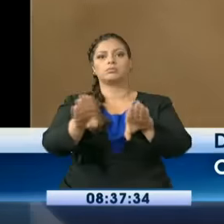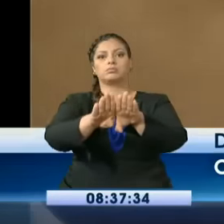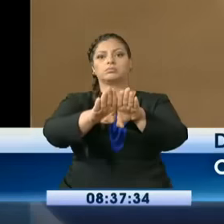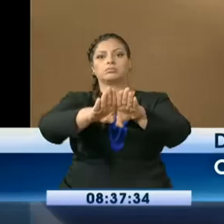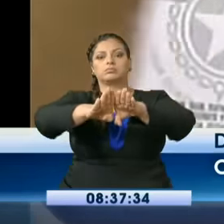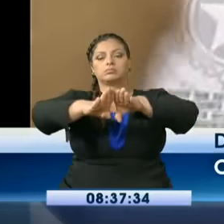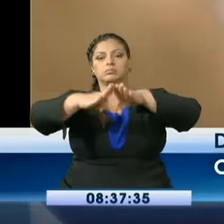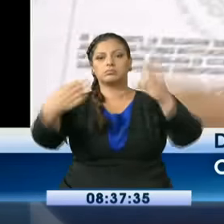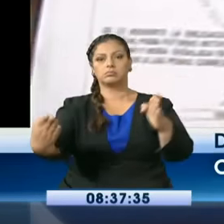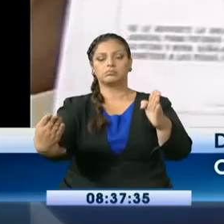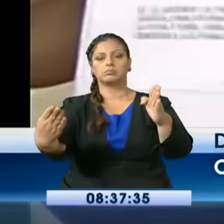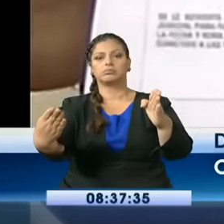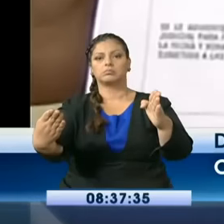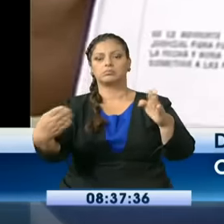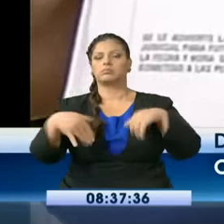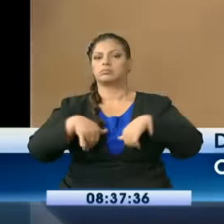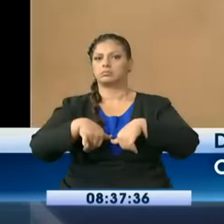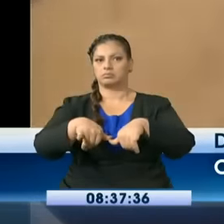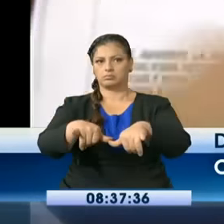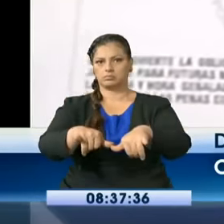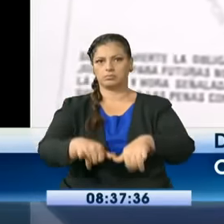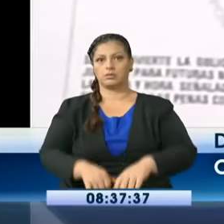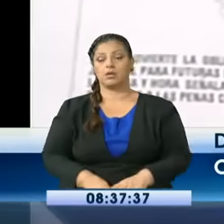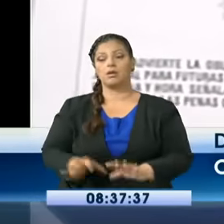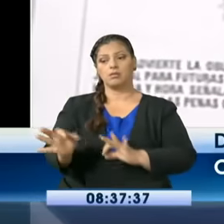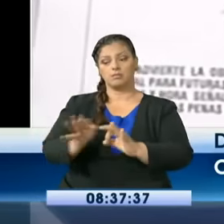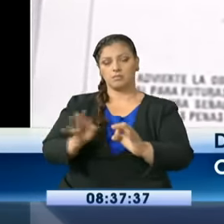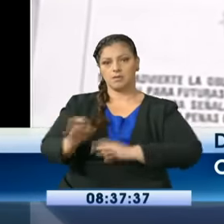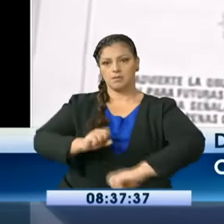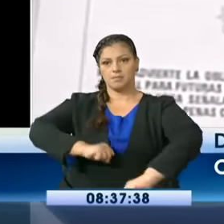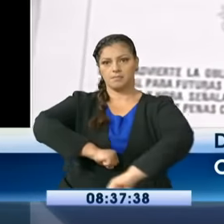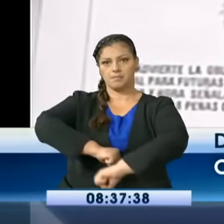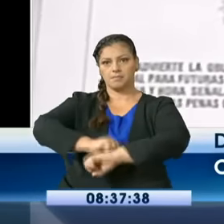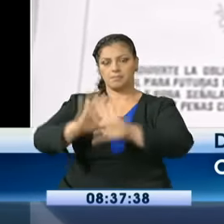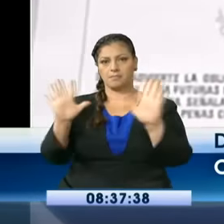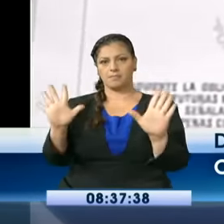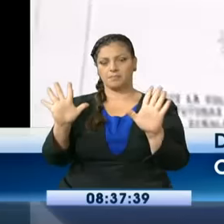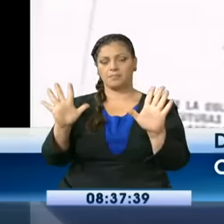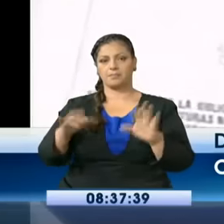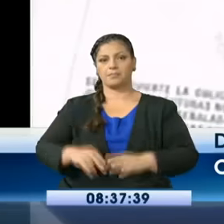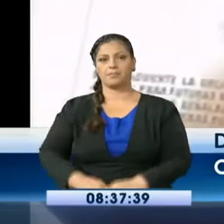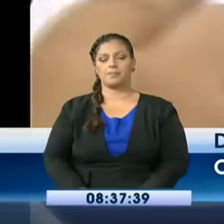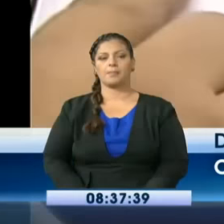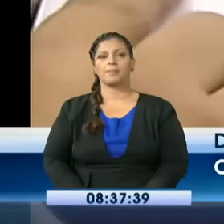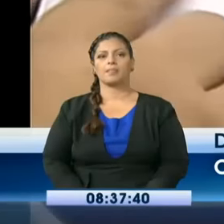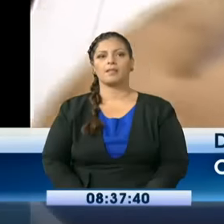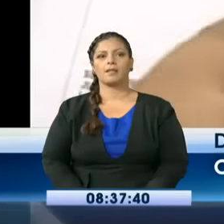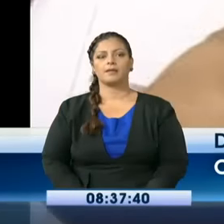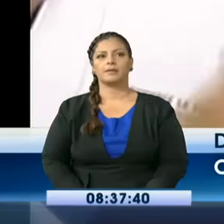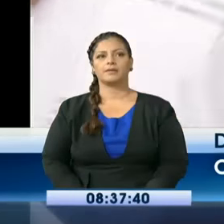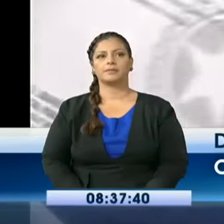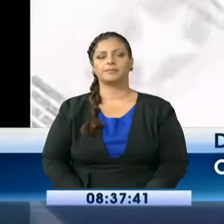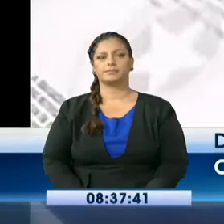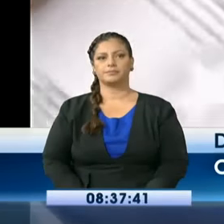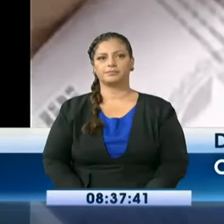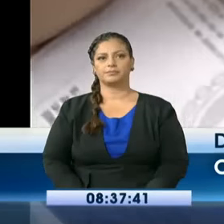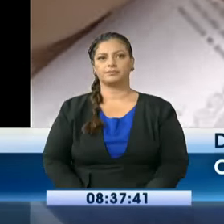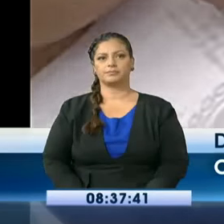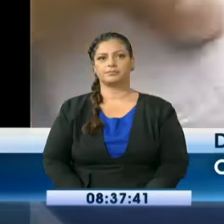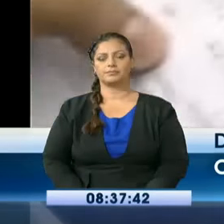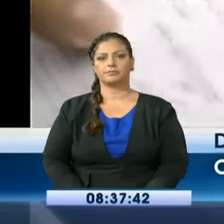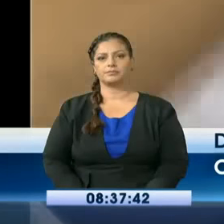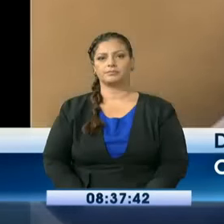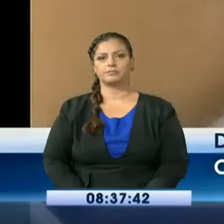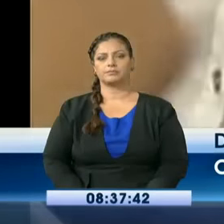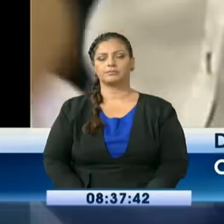momento señora, lo que sí va a poner claro, esta es la notificación en la cual tienen que acercarse de manera urgente las dos contravenciones. Voy a